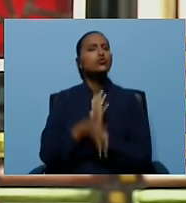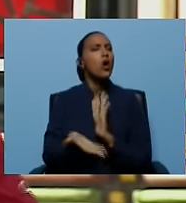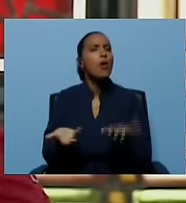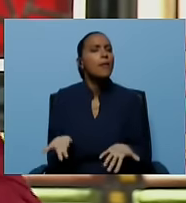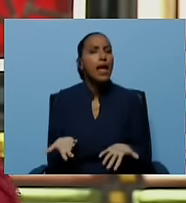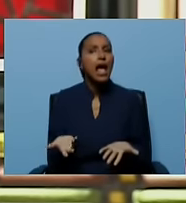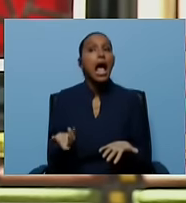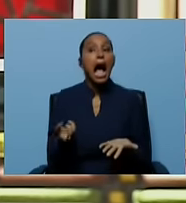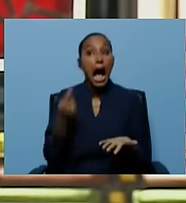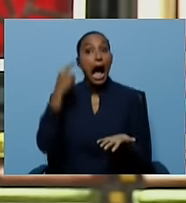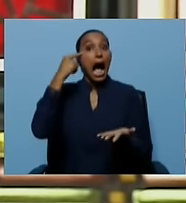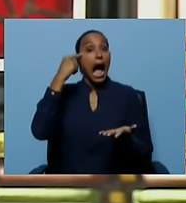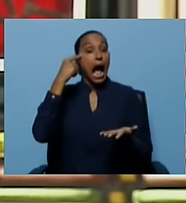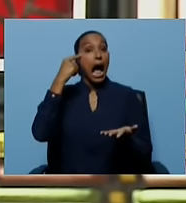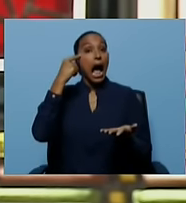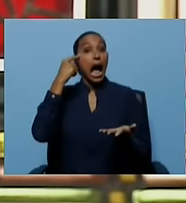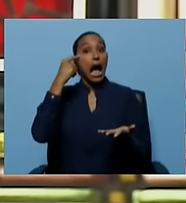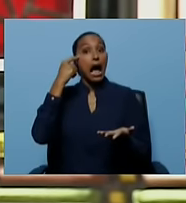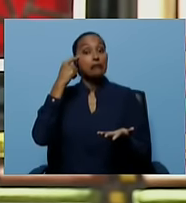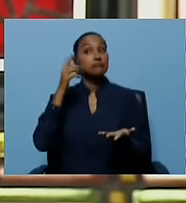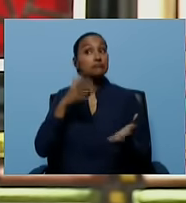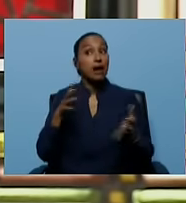con la revolución bolivariana.